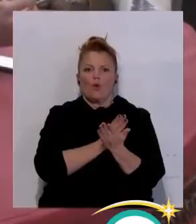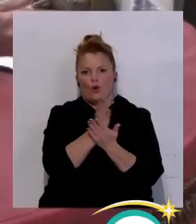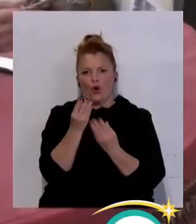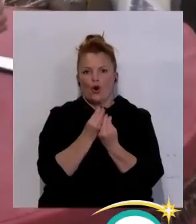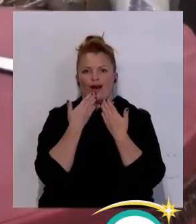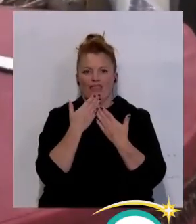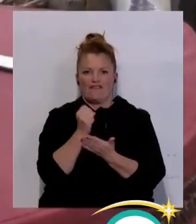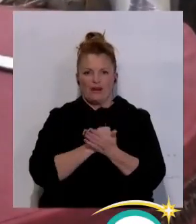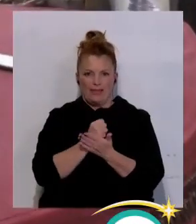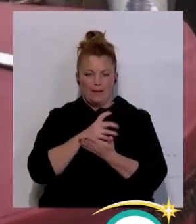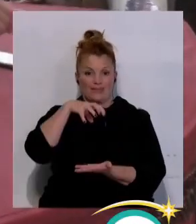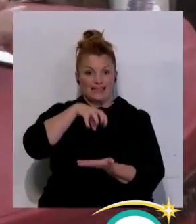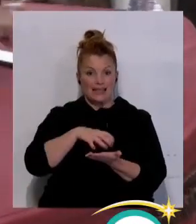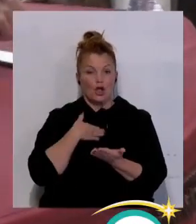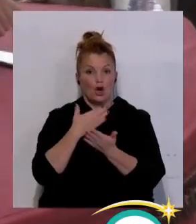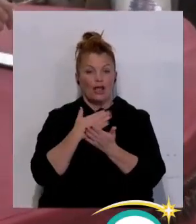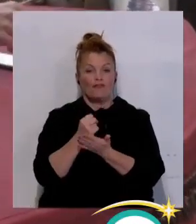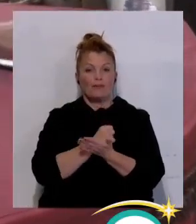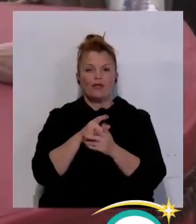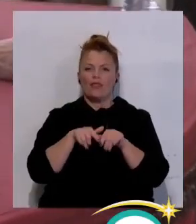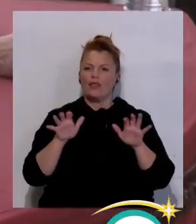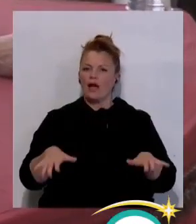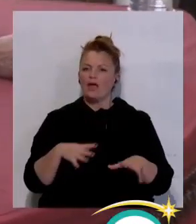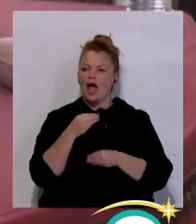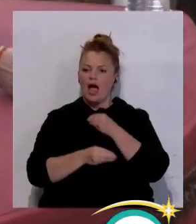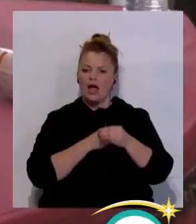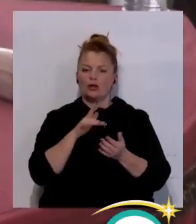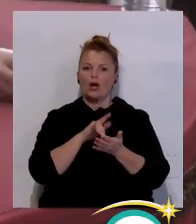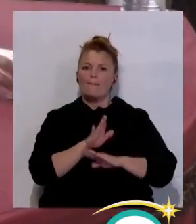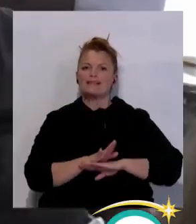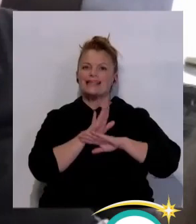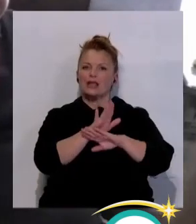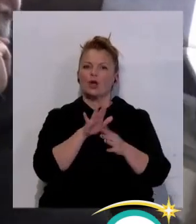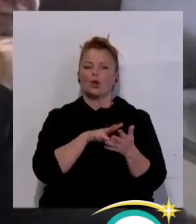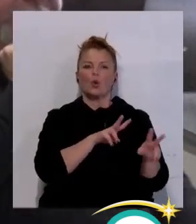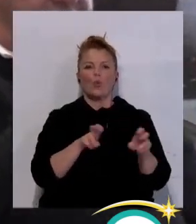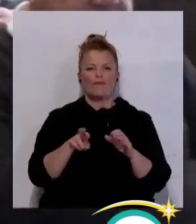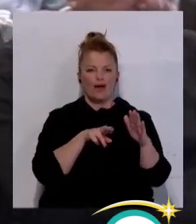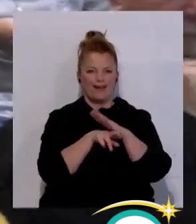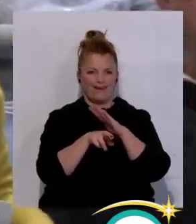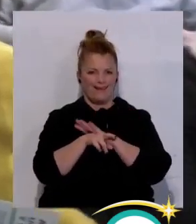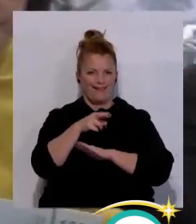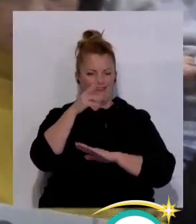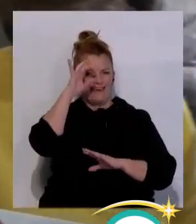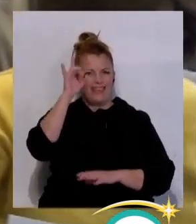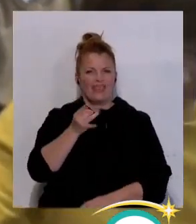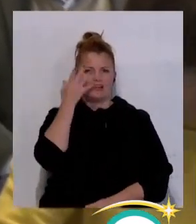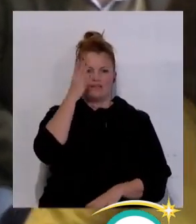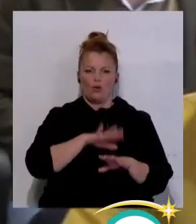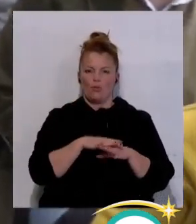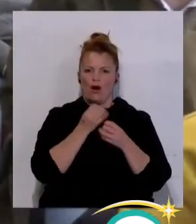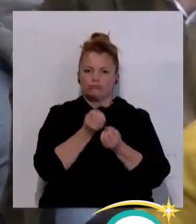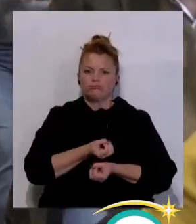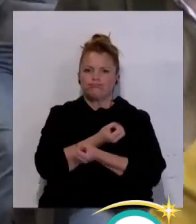La sede del Colegio de Farmacéuticos de Cádiz ha acogido la presentación de esta nueva herramienta, que ha sido dada a